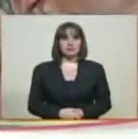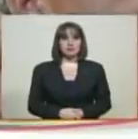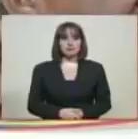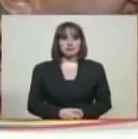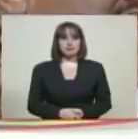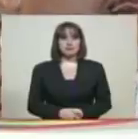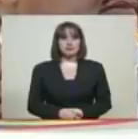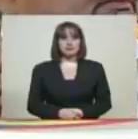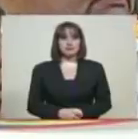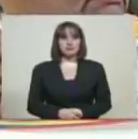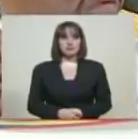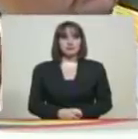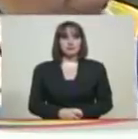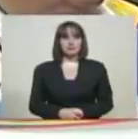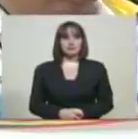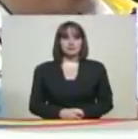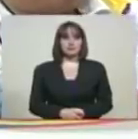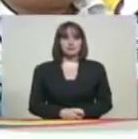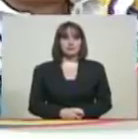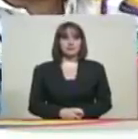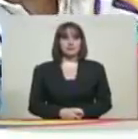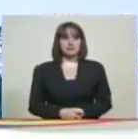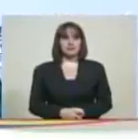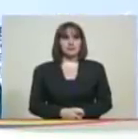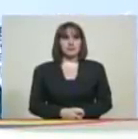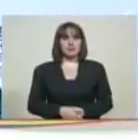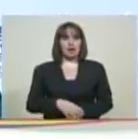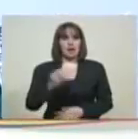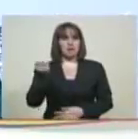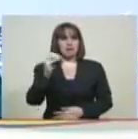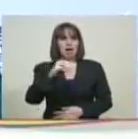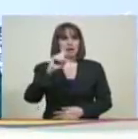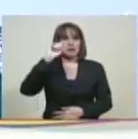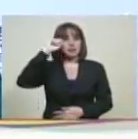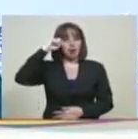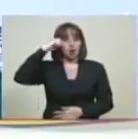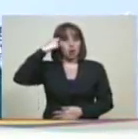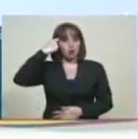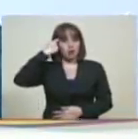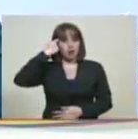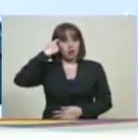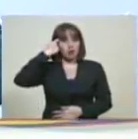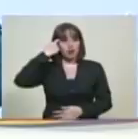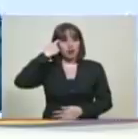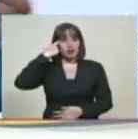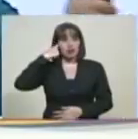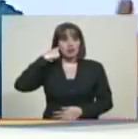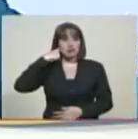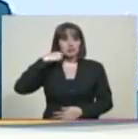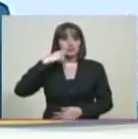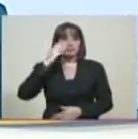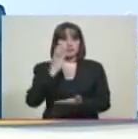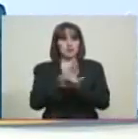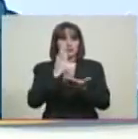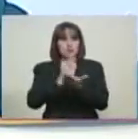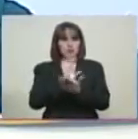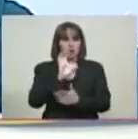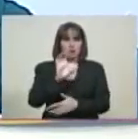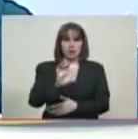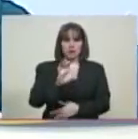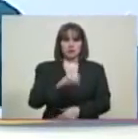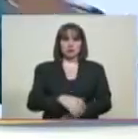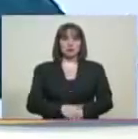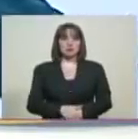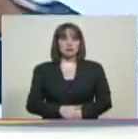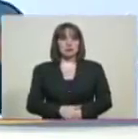y además hay que recordar lo recuerdo el país siempre importante en este